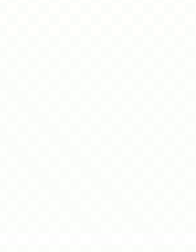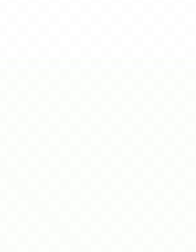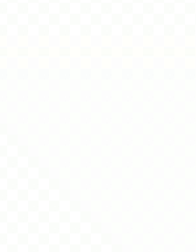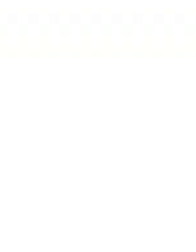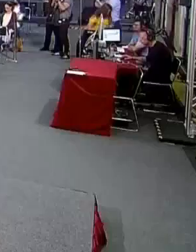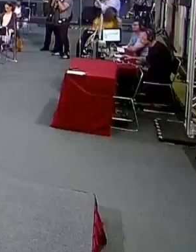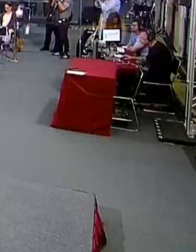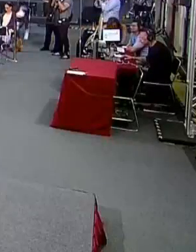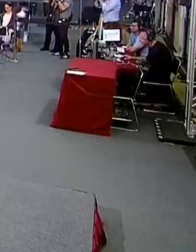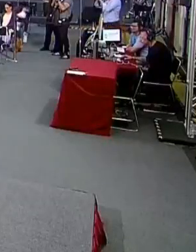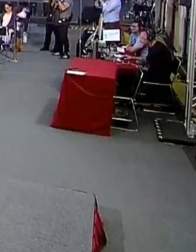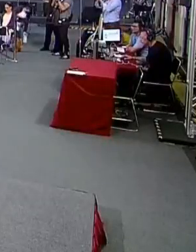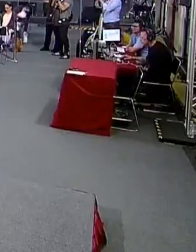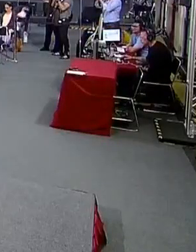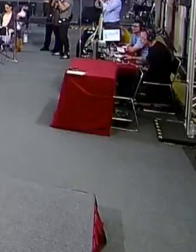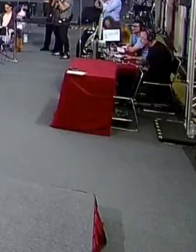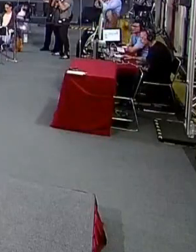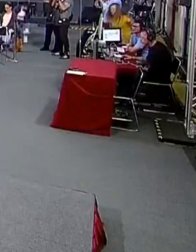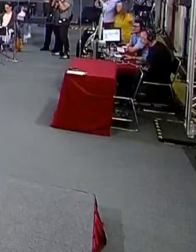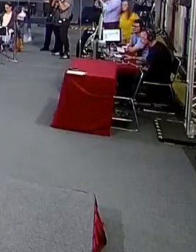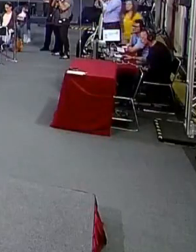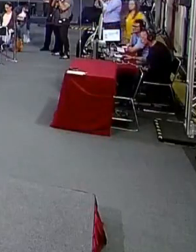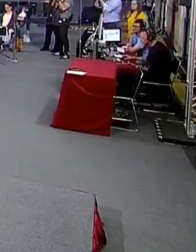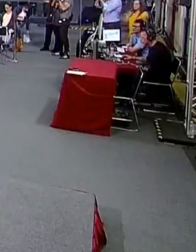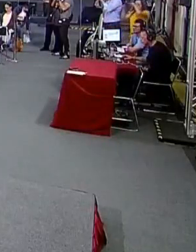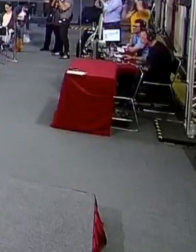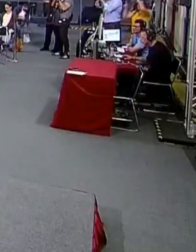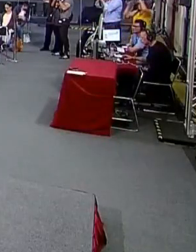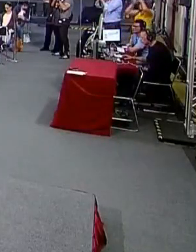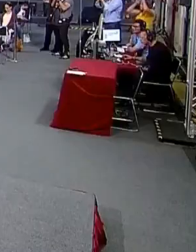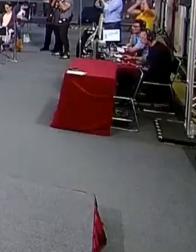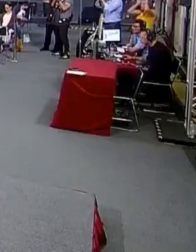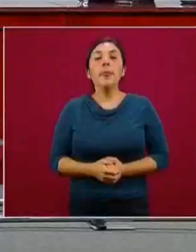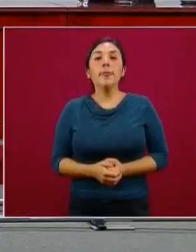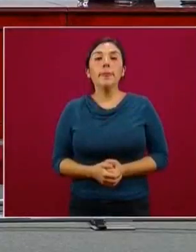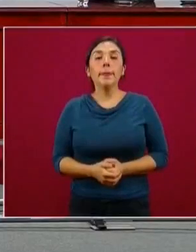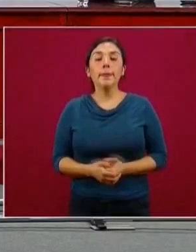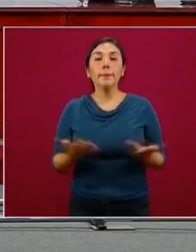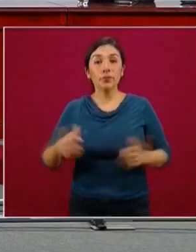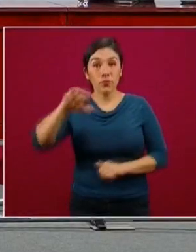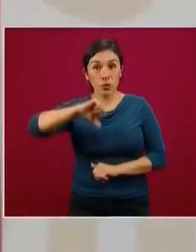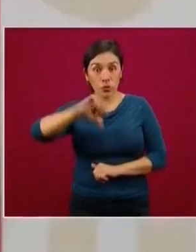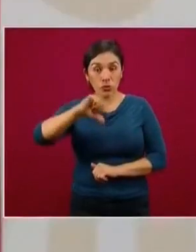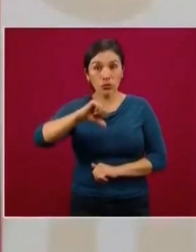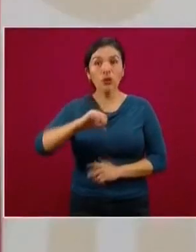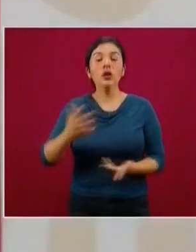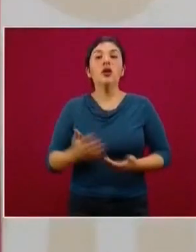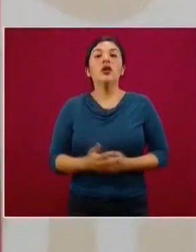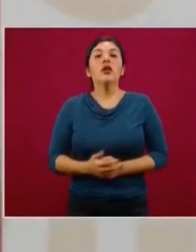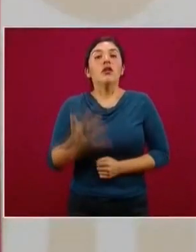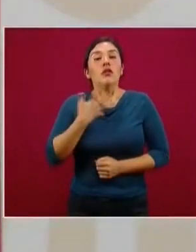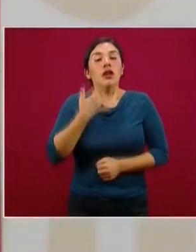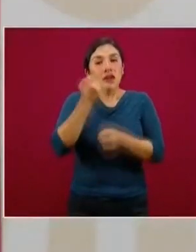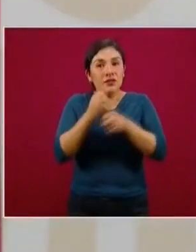a las autoridades de salud de méxico confirmaron que el país superó las 20.000 muertes por color a virus y más de